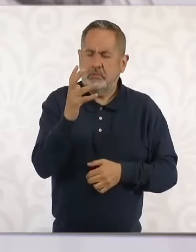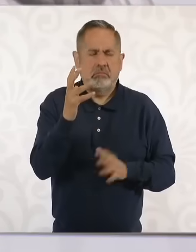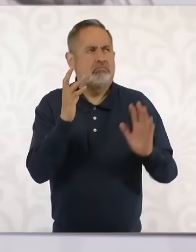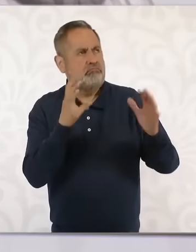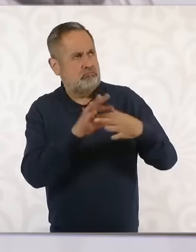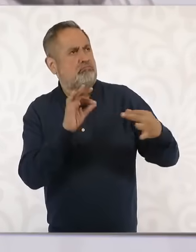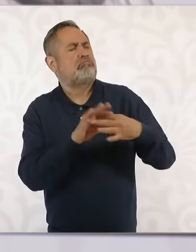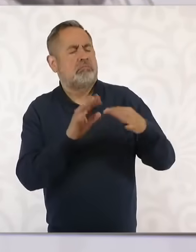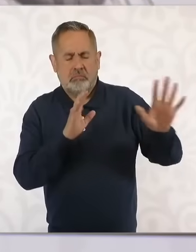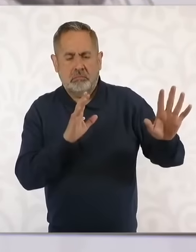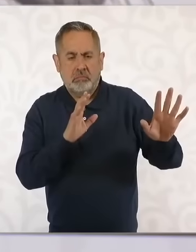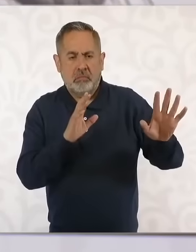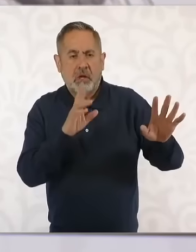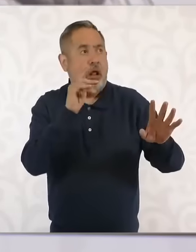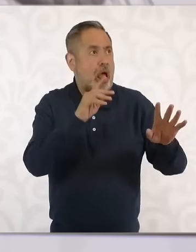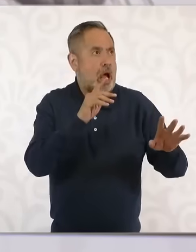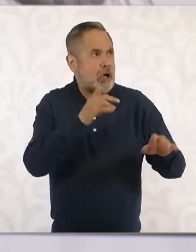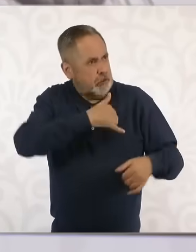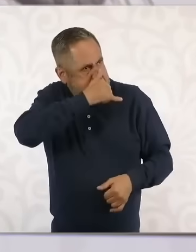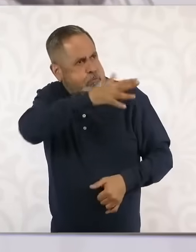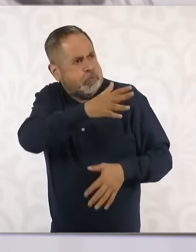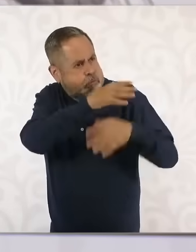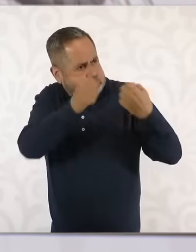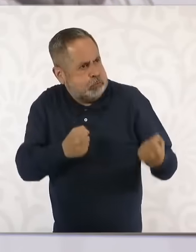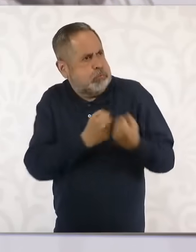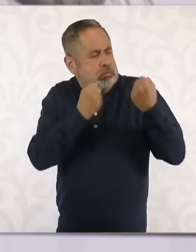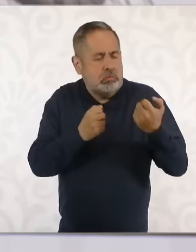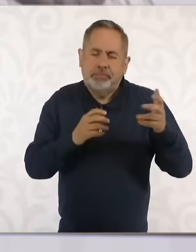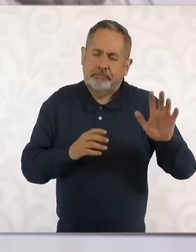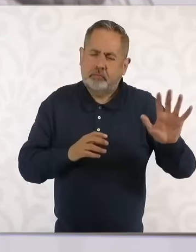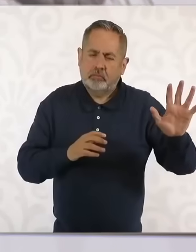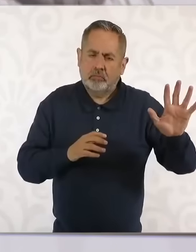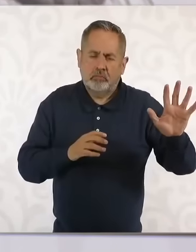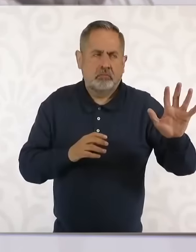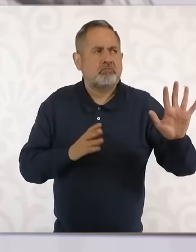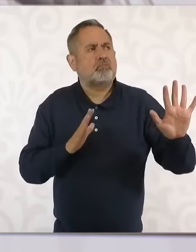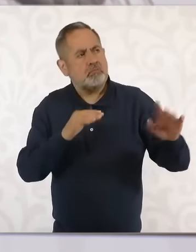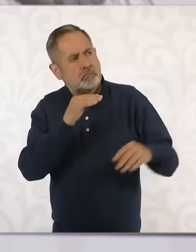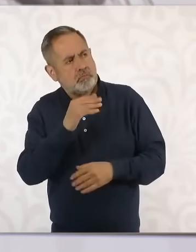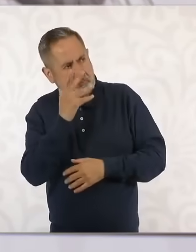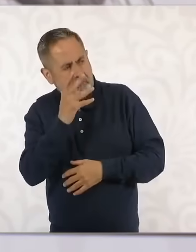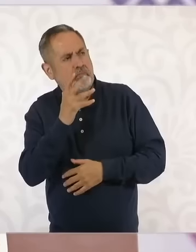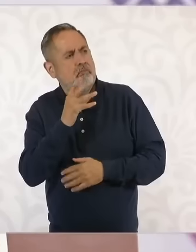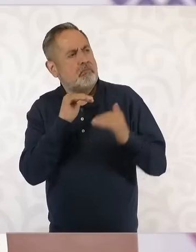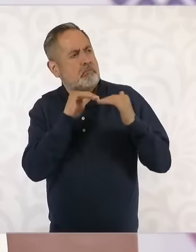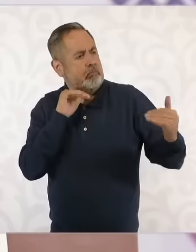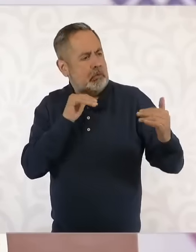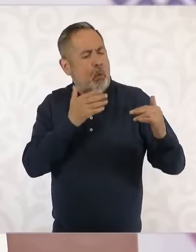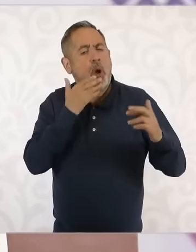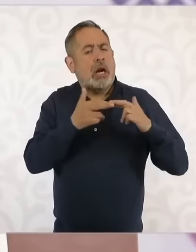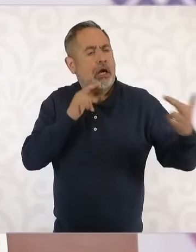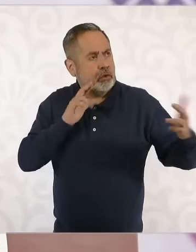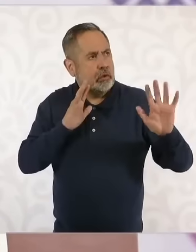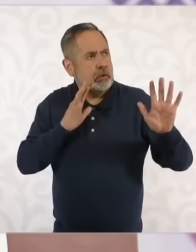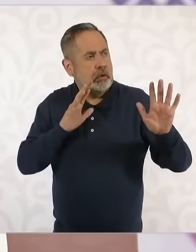pero no buscar una confrontación, sino siempre una buena relación, por el bien de los mexicanos,